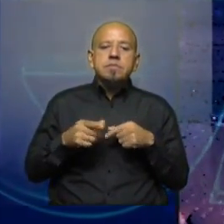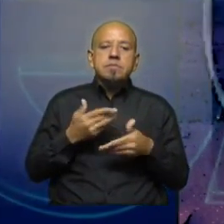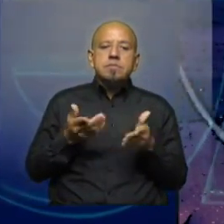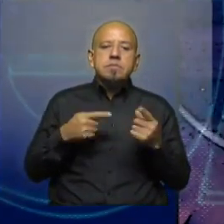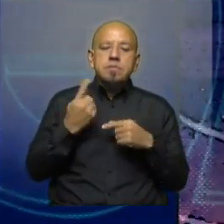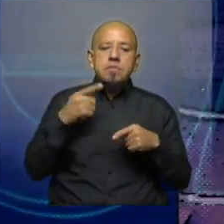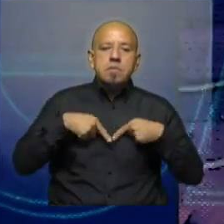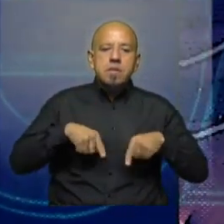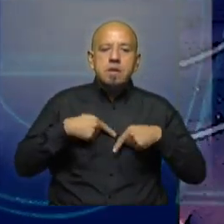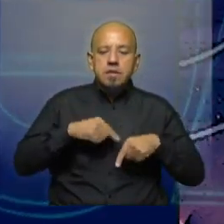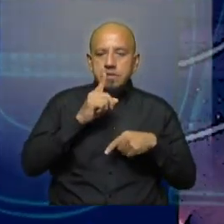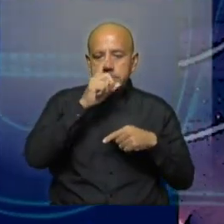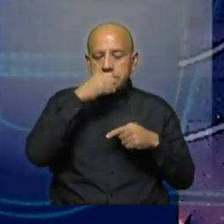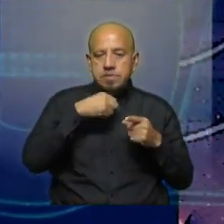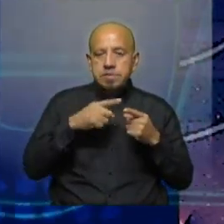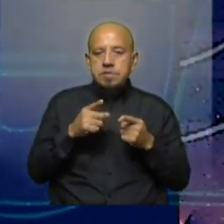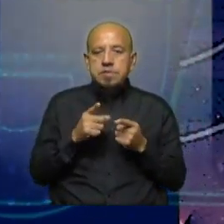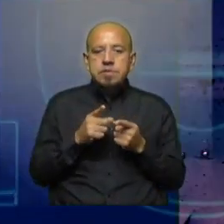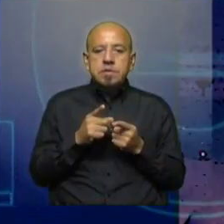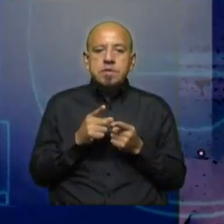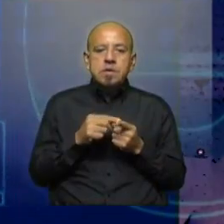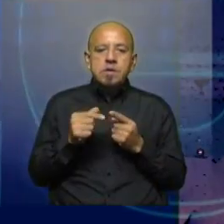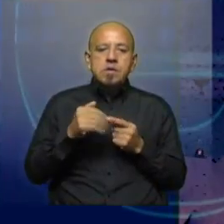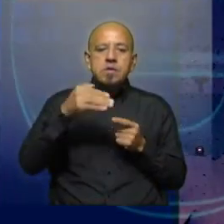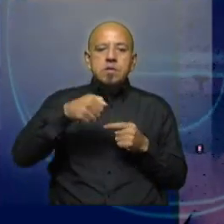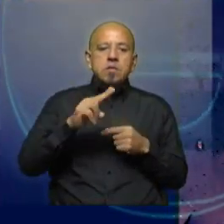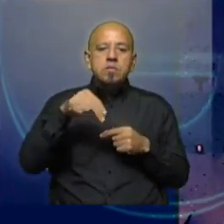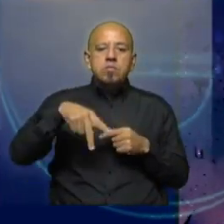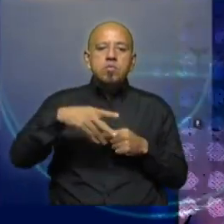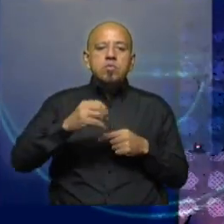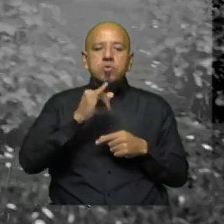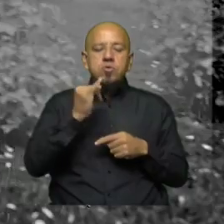primer intendente de Montevideo, Daniel Muñoz.